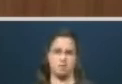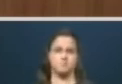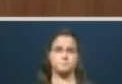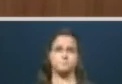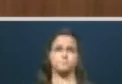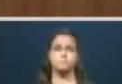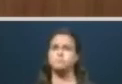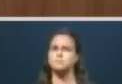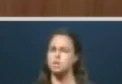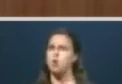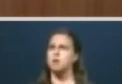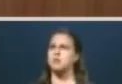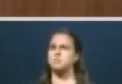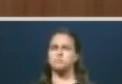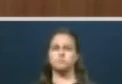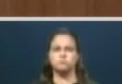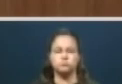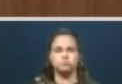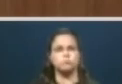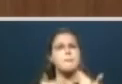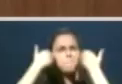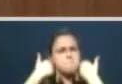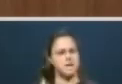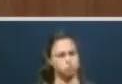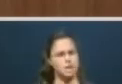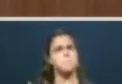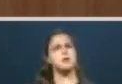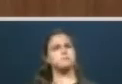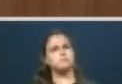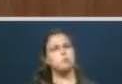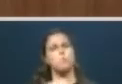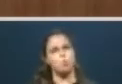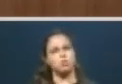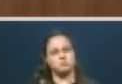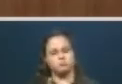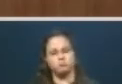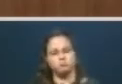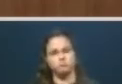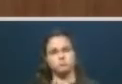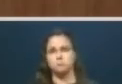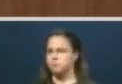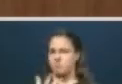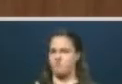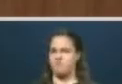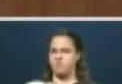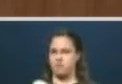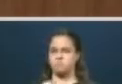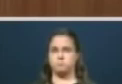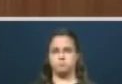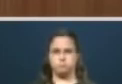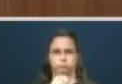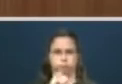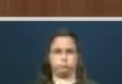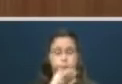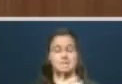es esta una voluntad personal y política con la que finalizó esta intervención y con la que